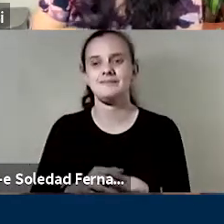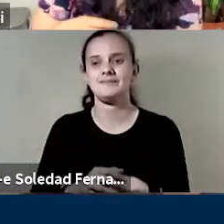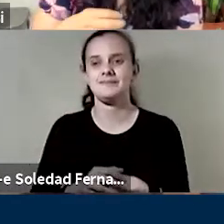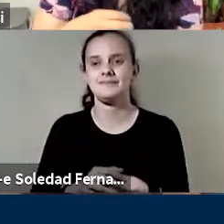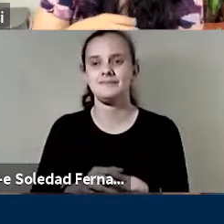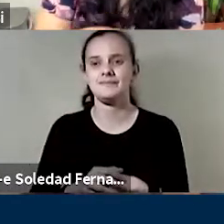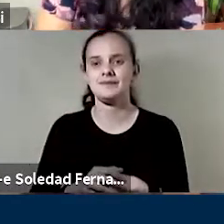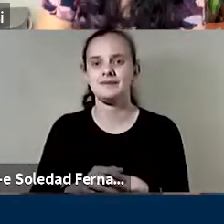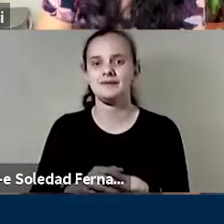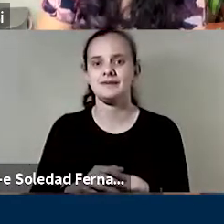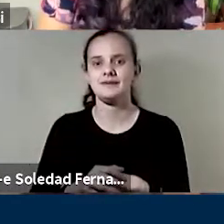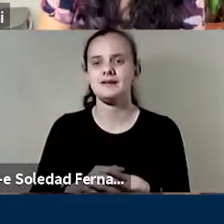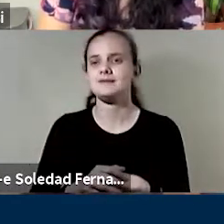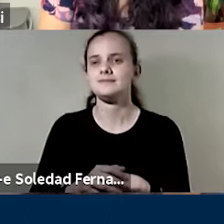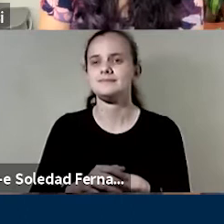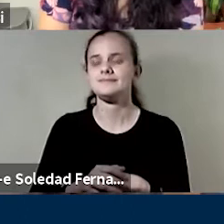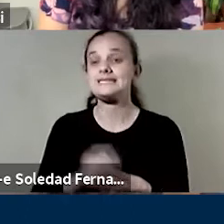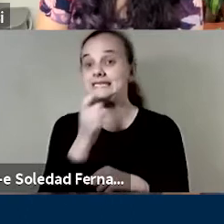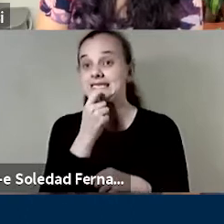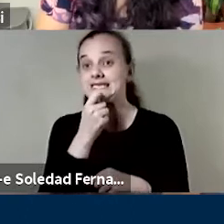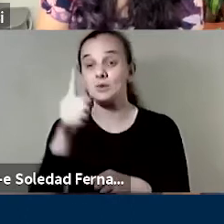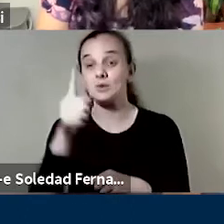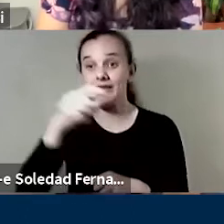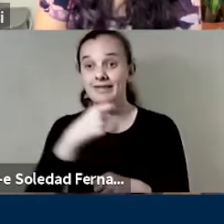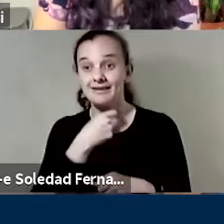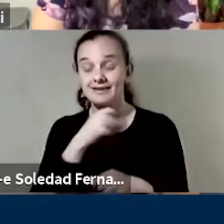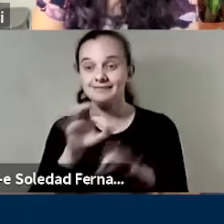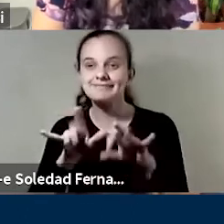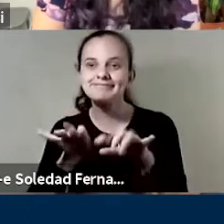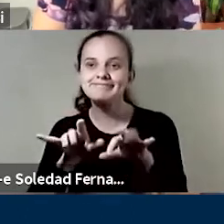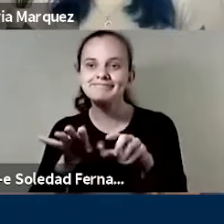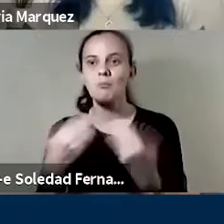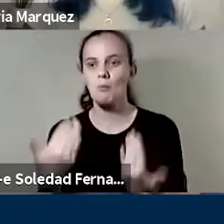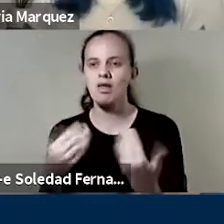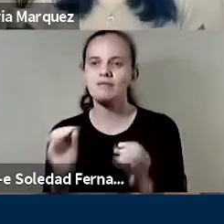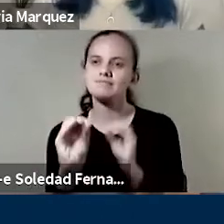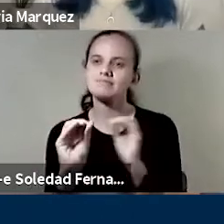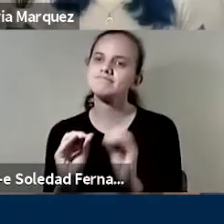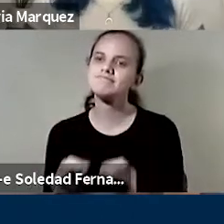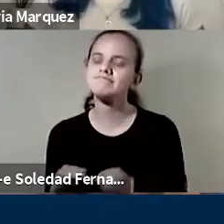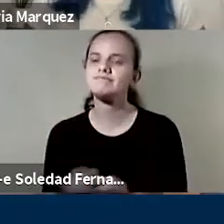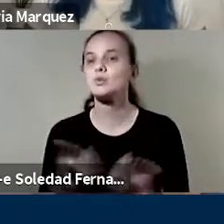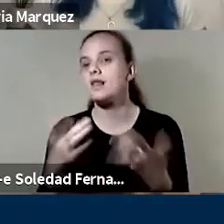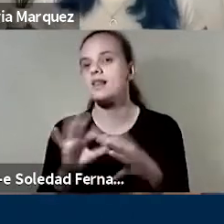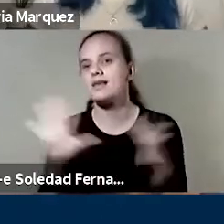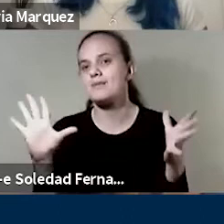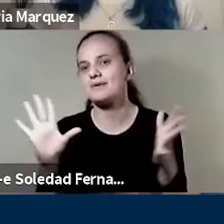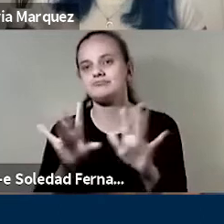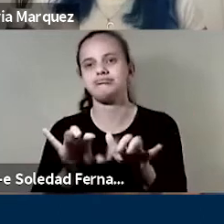a lo que es particularmente la accesibilidad digital. Si quieren ir escribiendo sus respuestas,